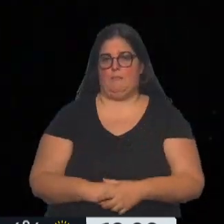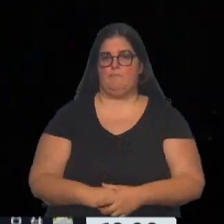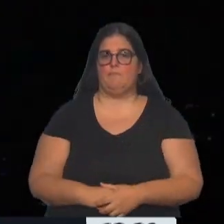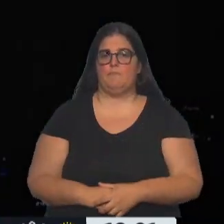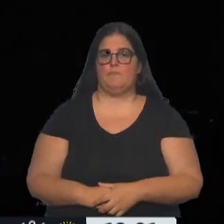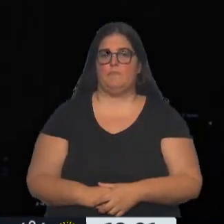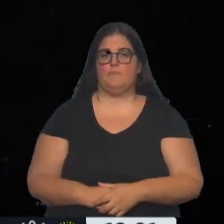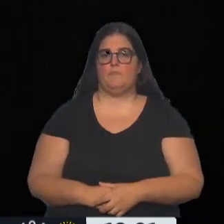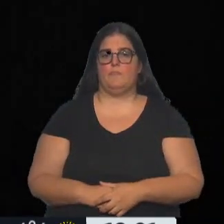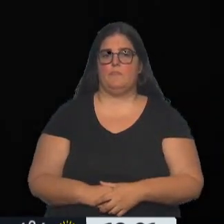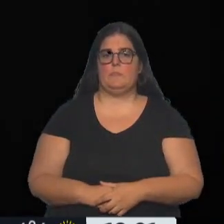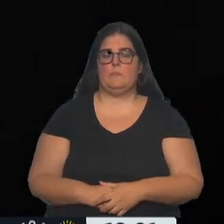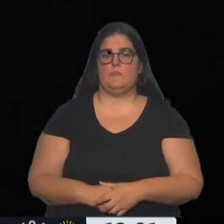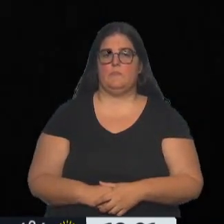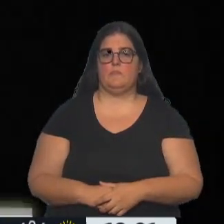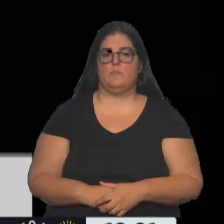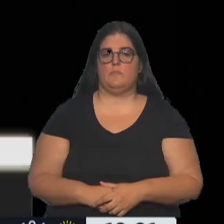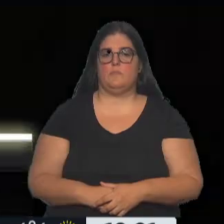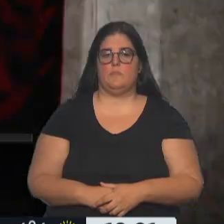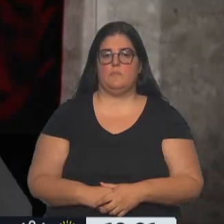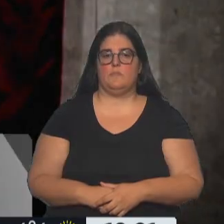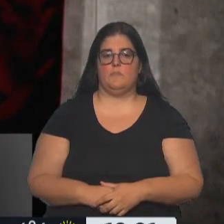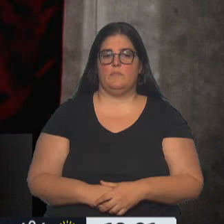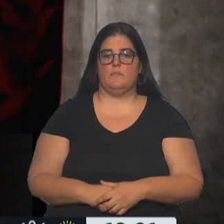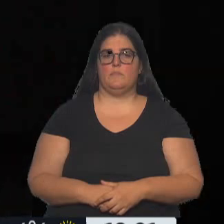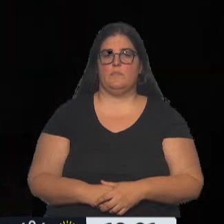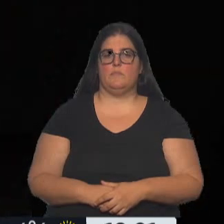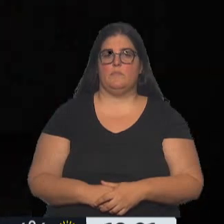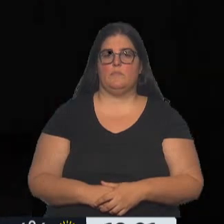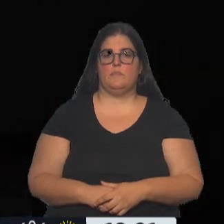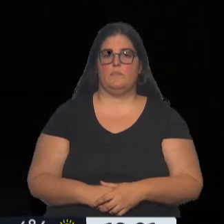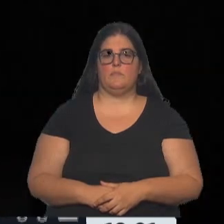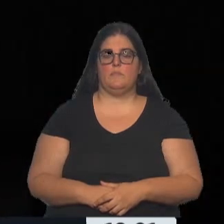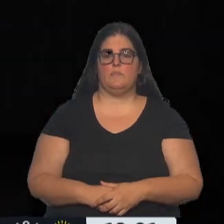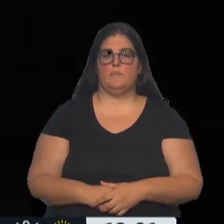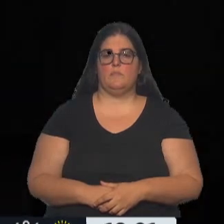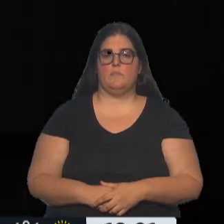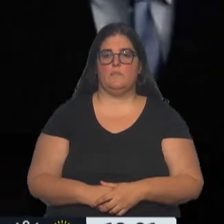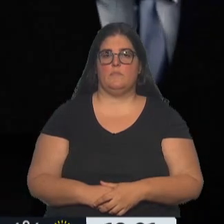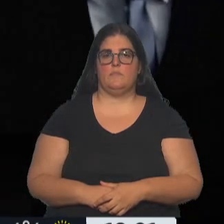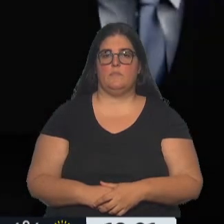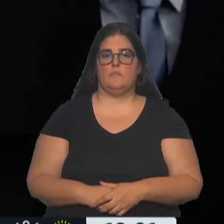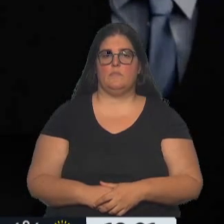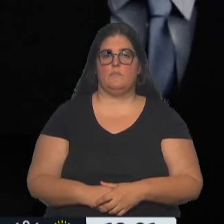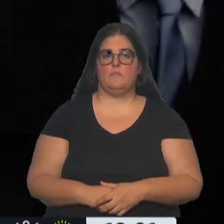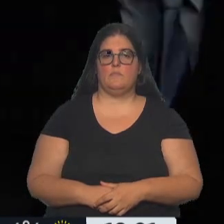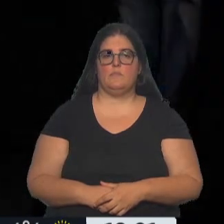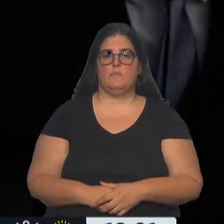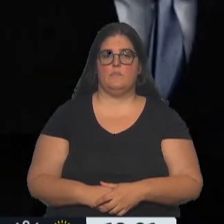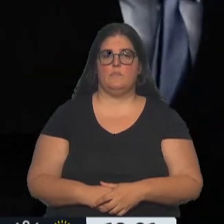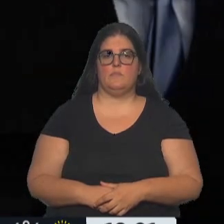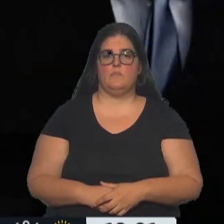TikTok, Southeast Asia's socioeconomic impact report. Security of Americans' data.